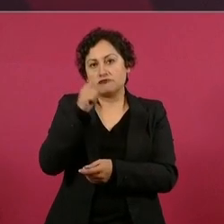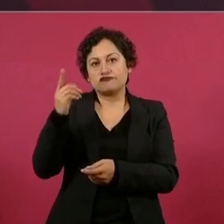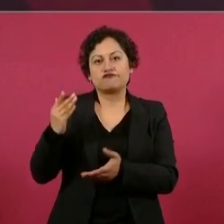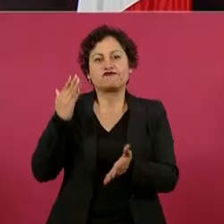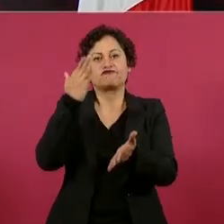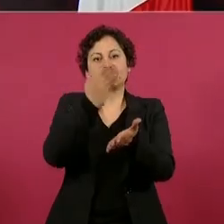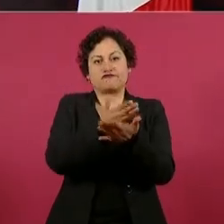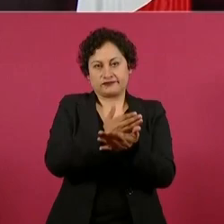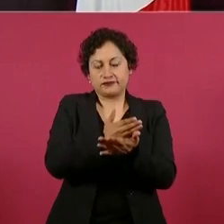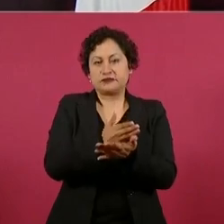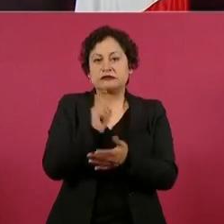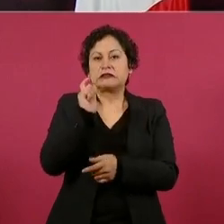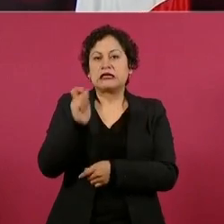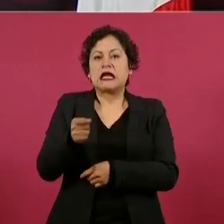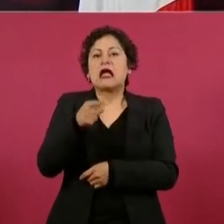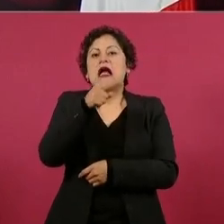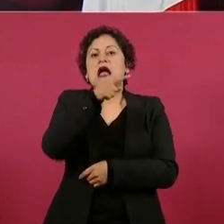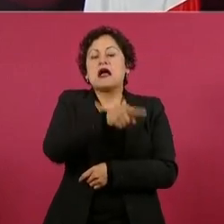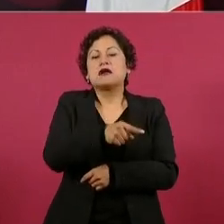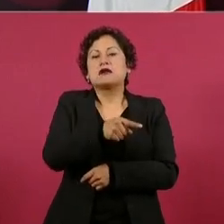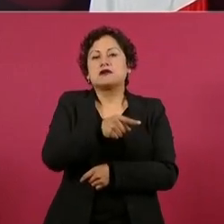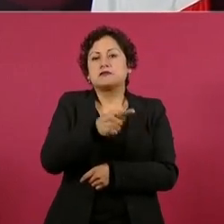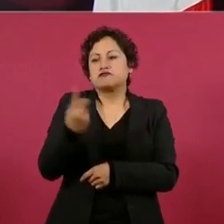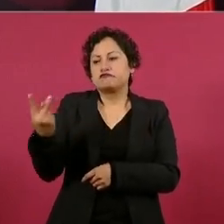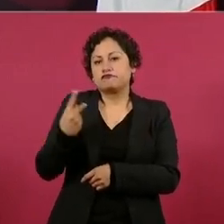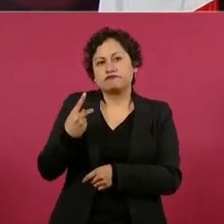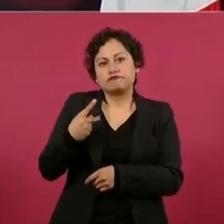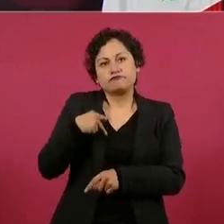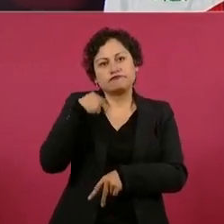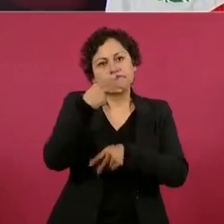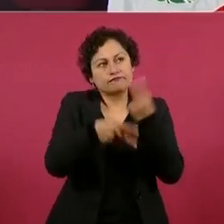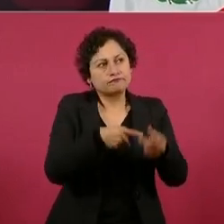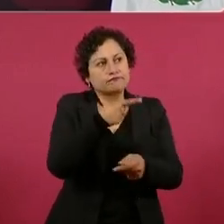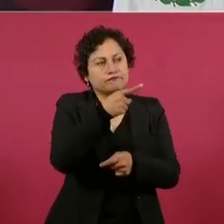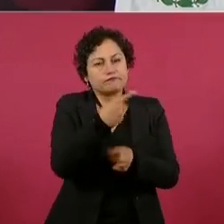sistema de el IMSS,